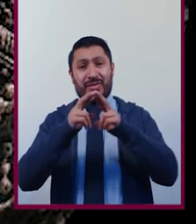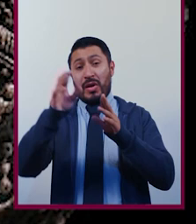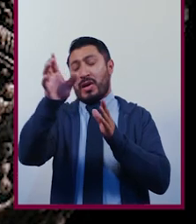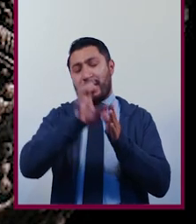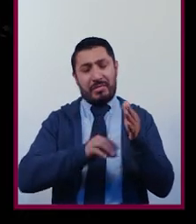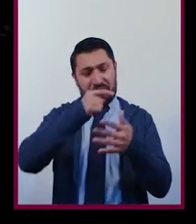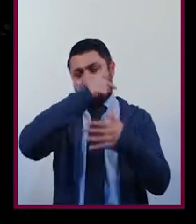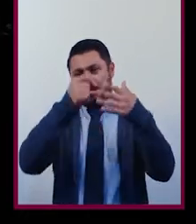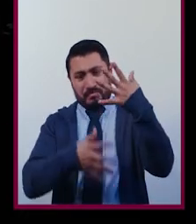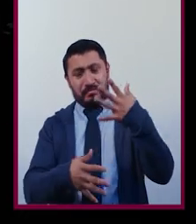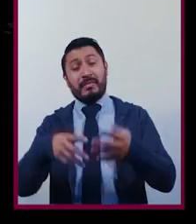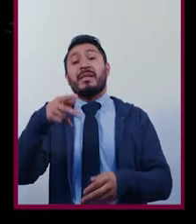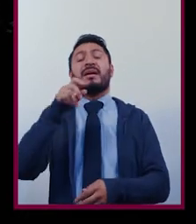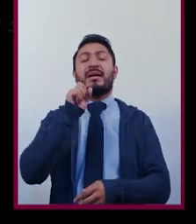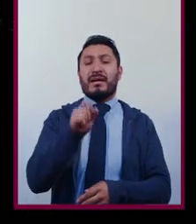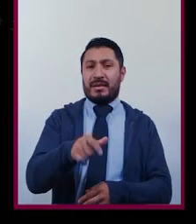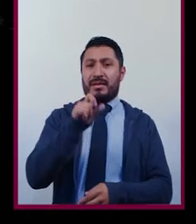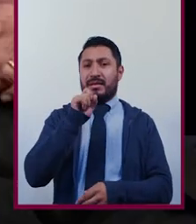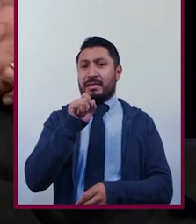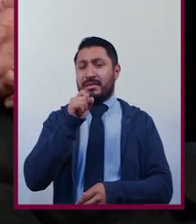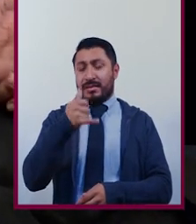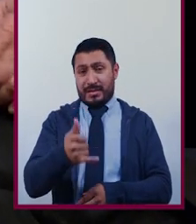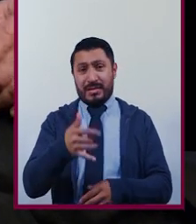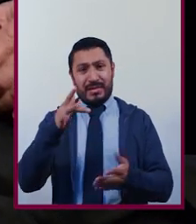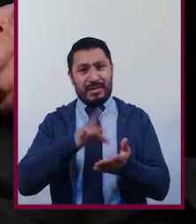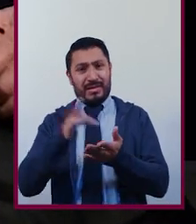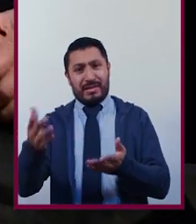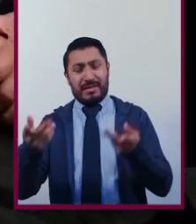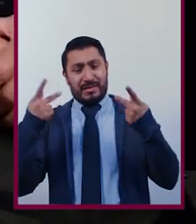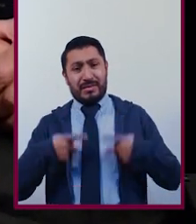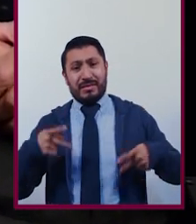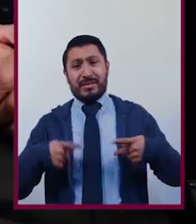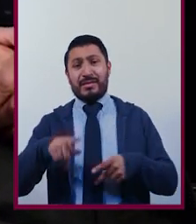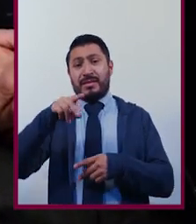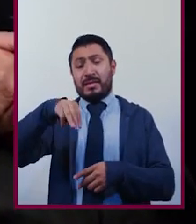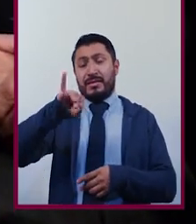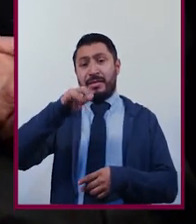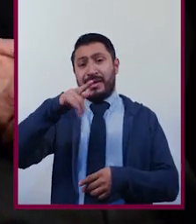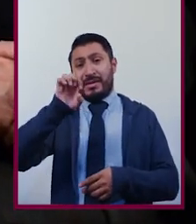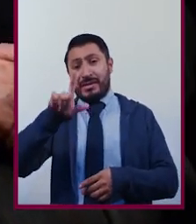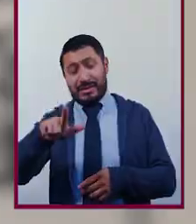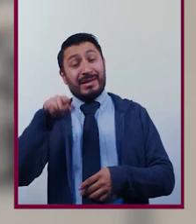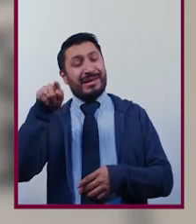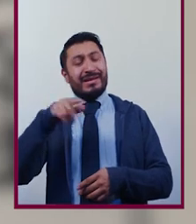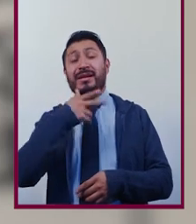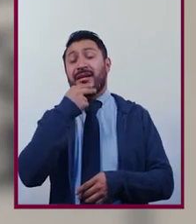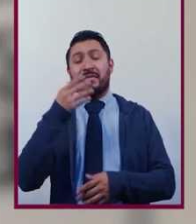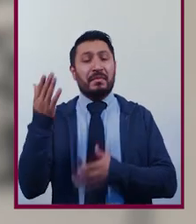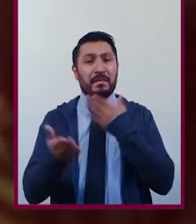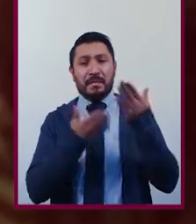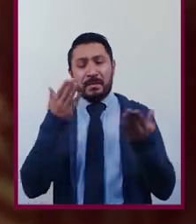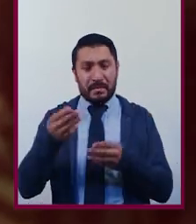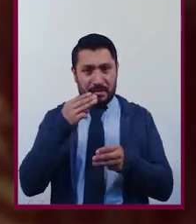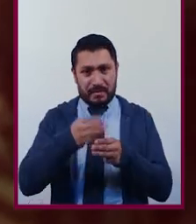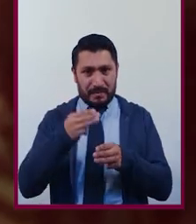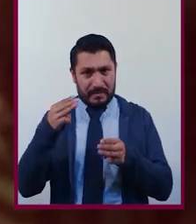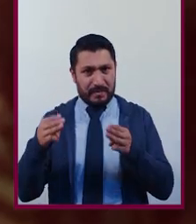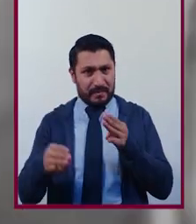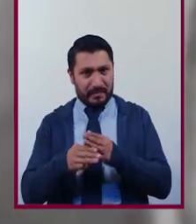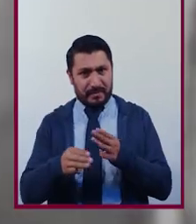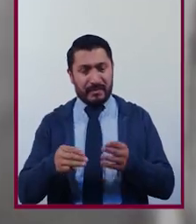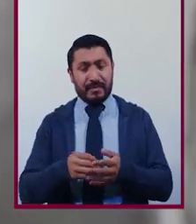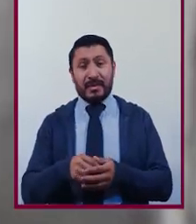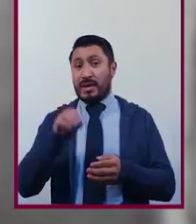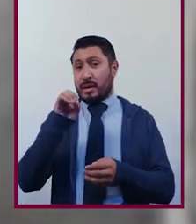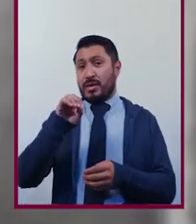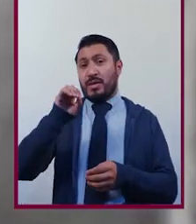por supuesto, gracias a los respetados estudiosos como Miguel León Portilla, que se han dedicado a la materia.